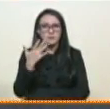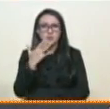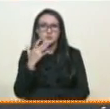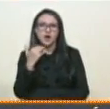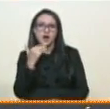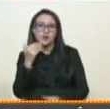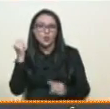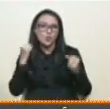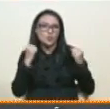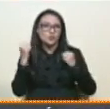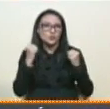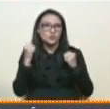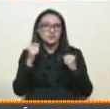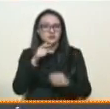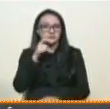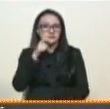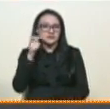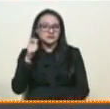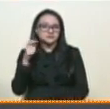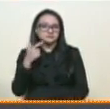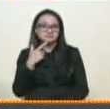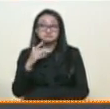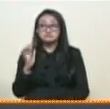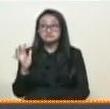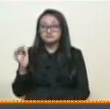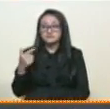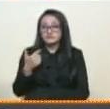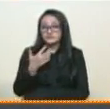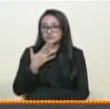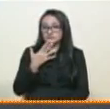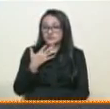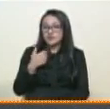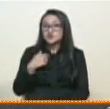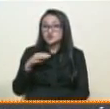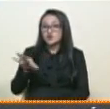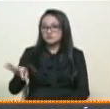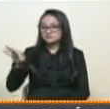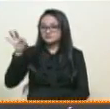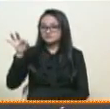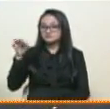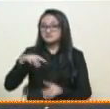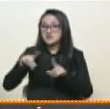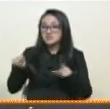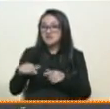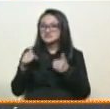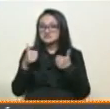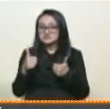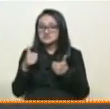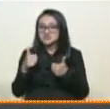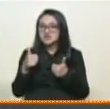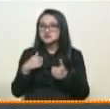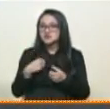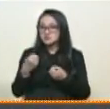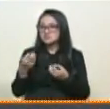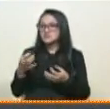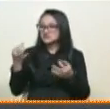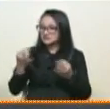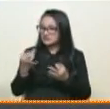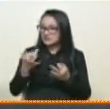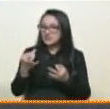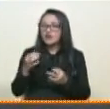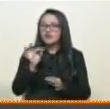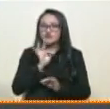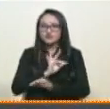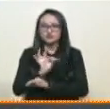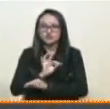la gente pudiera decir, bueno, pero es que, ajá, eso fue lo que yo vi, mi mesa sí estuvo bien, yo puedo dar fe de que efectivamente eso